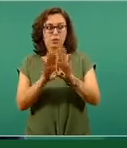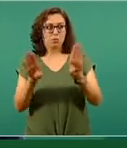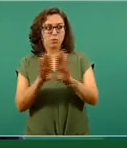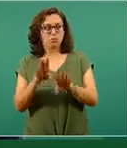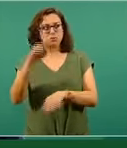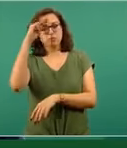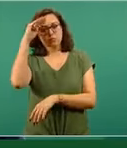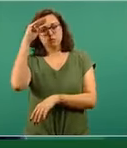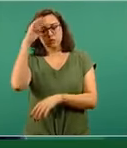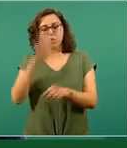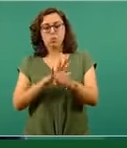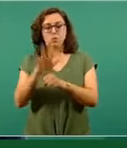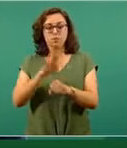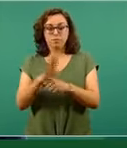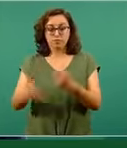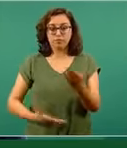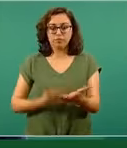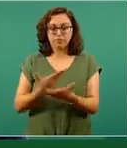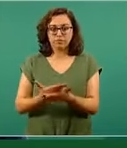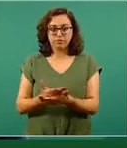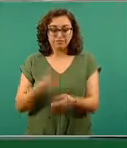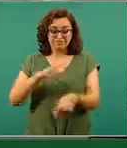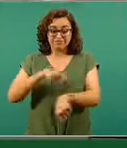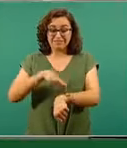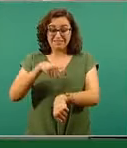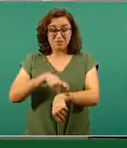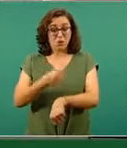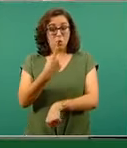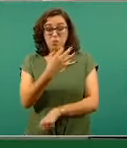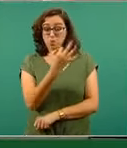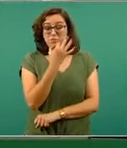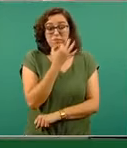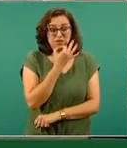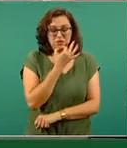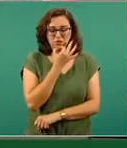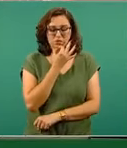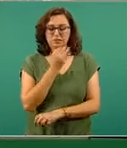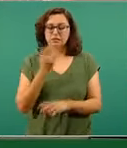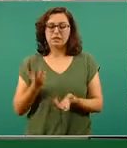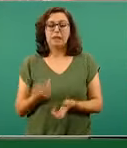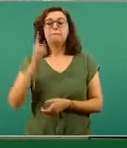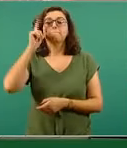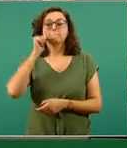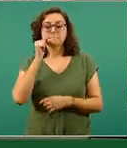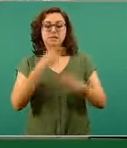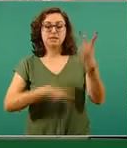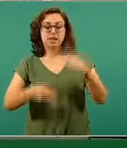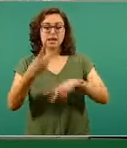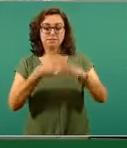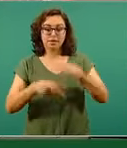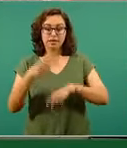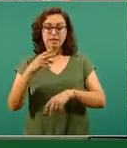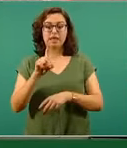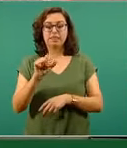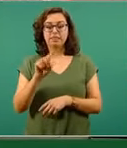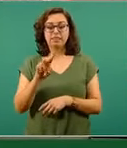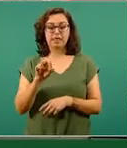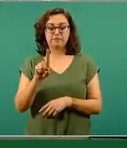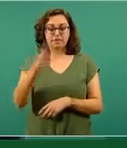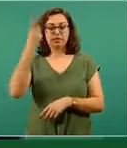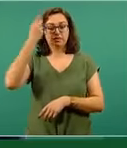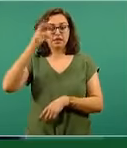necesidades hay. Como nos queda solamente un minuto, y mañana tenemos de invitado al doctor David Kersenovich, director general del